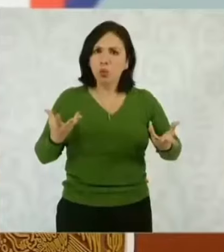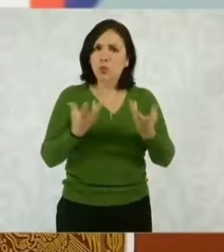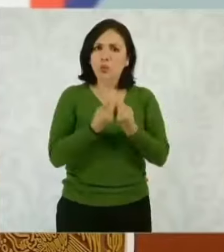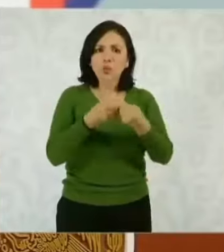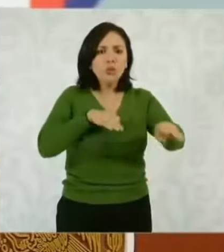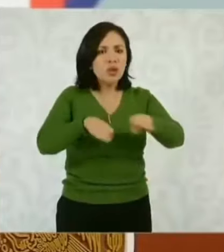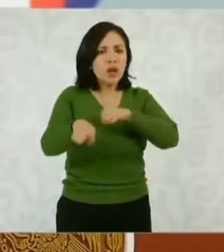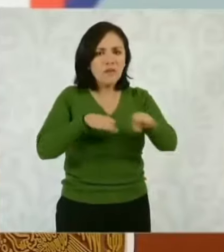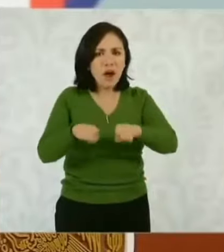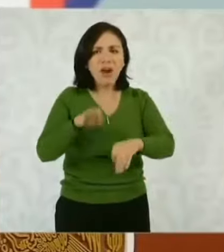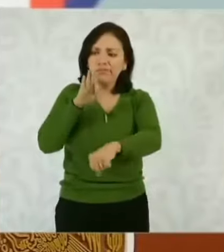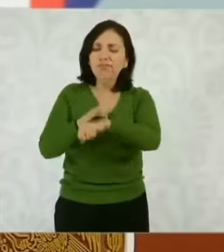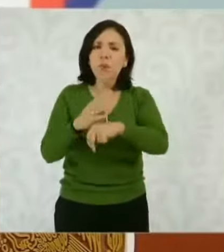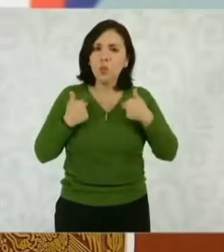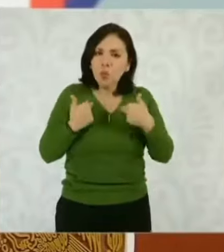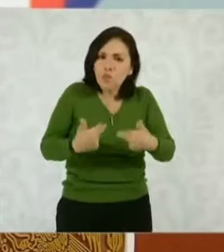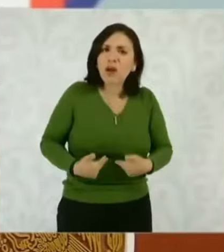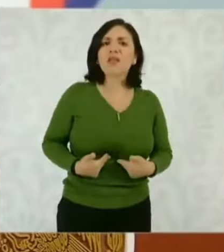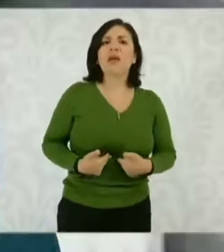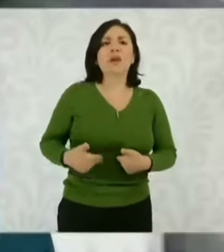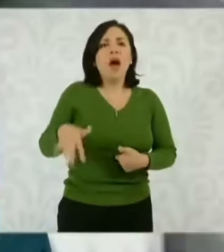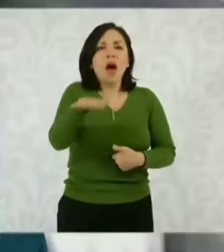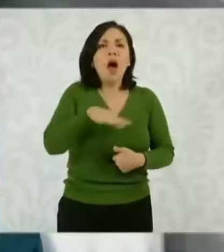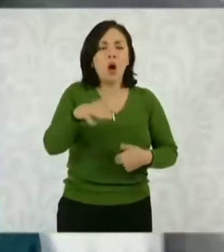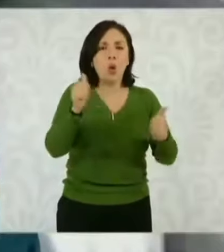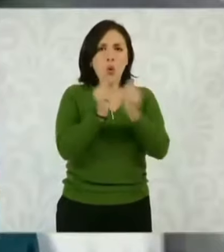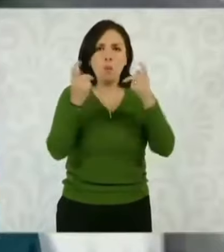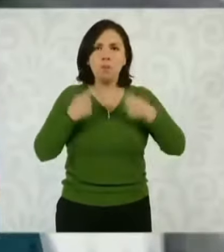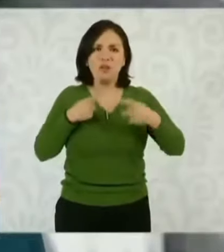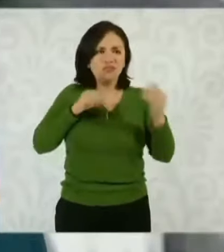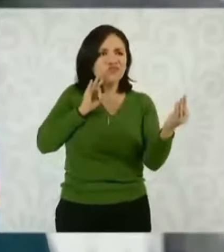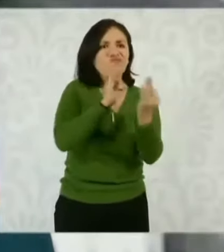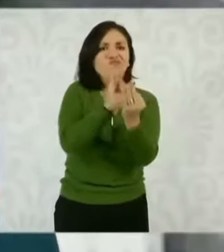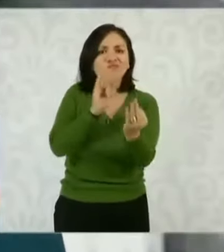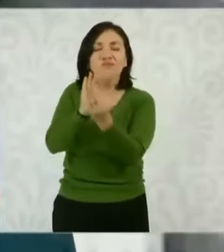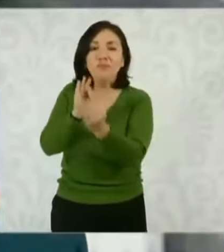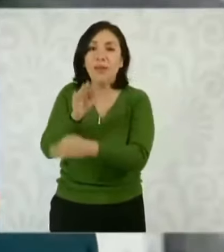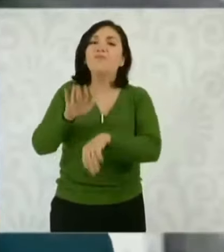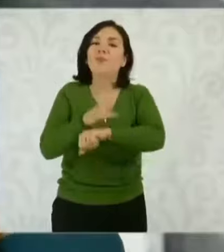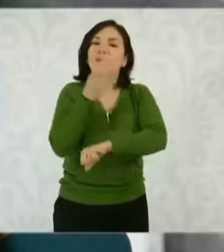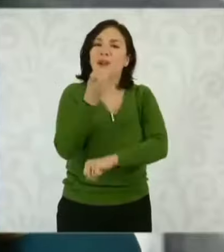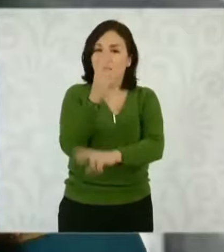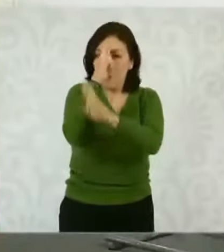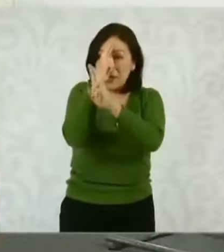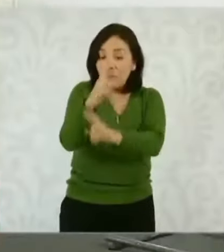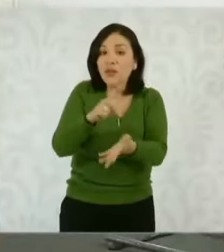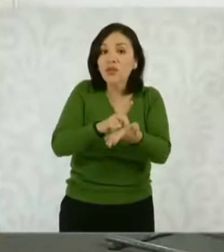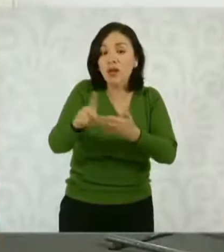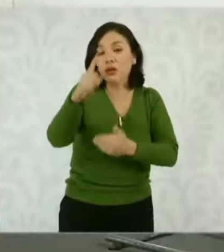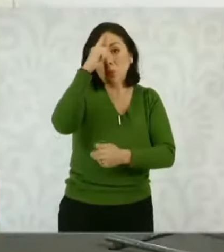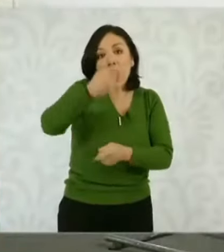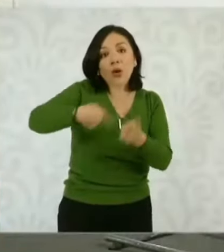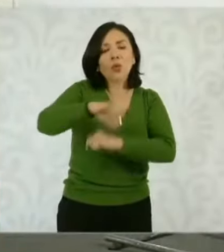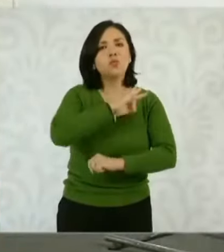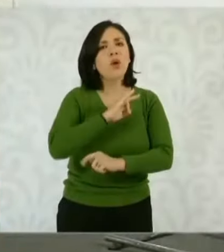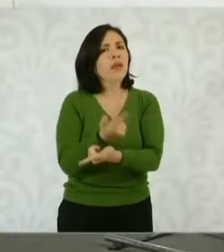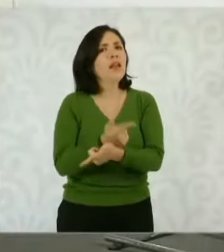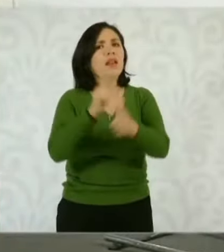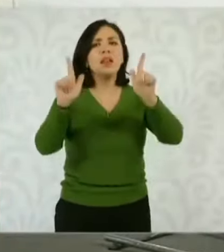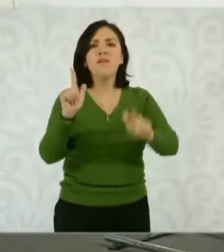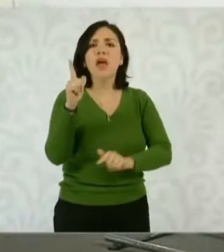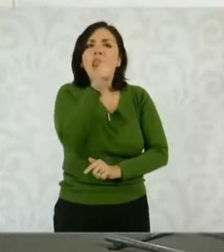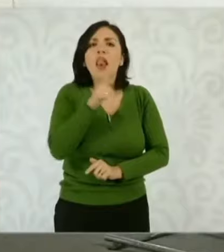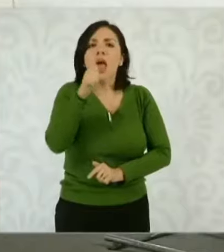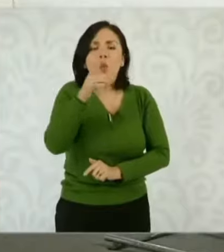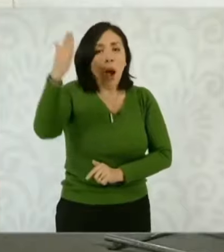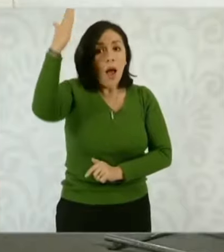trabajemos con humanismo y cercanos a la gente, pues este respeto al derecho del ejercicio de hablar una